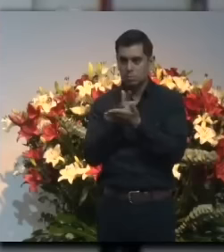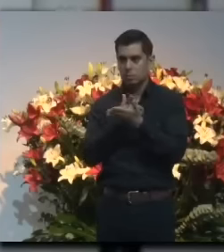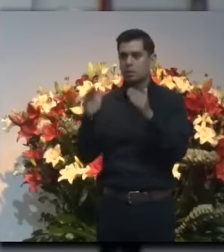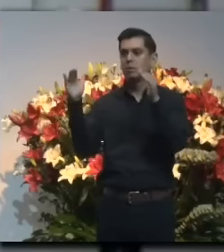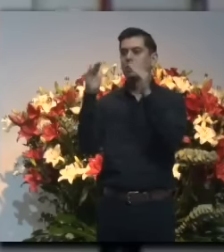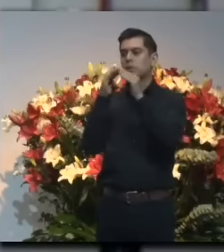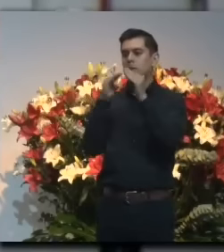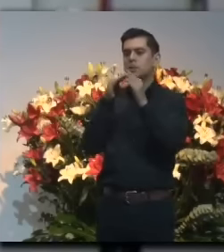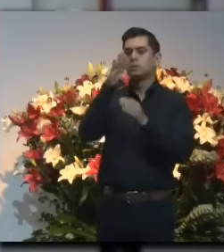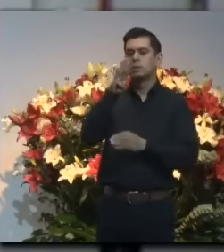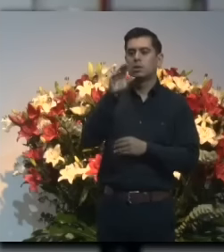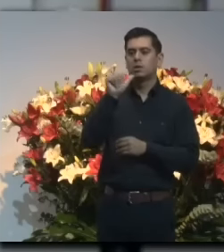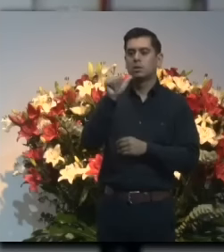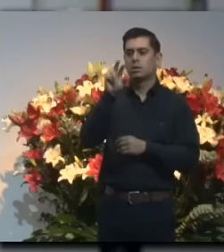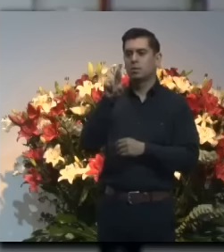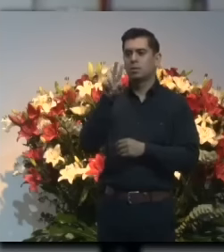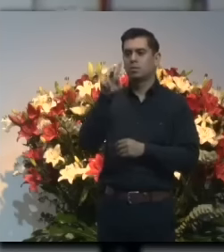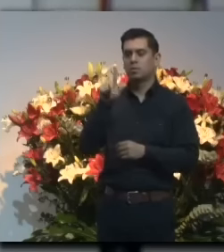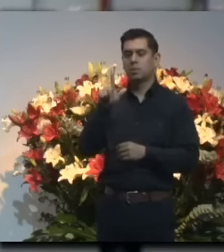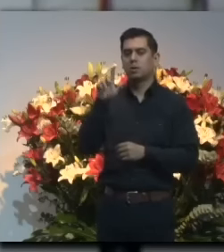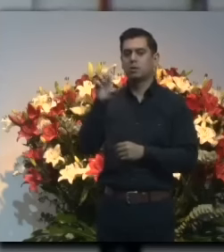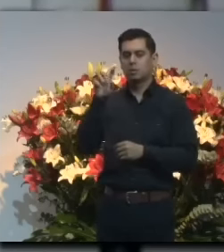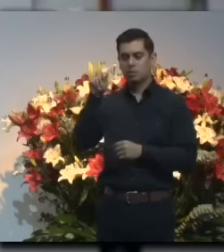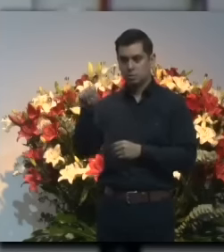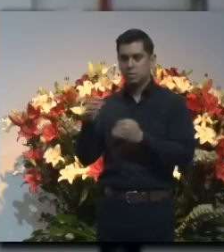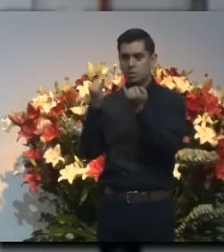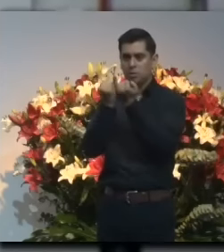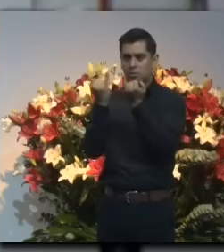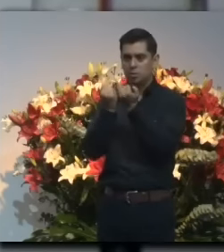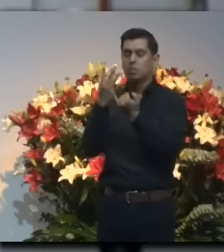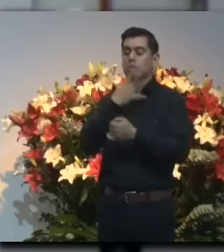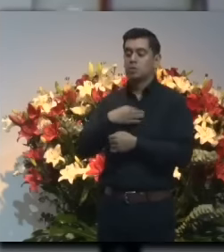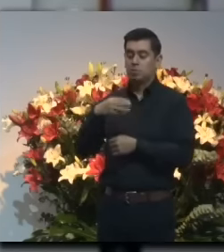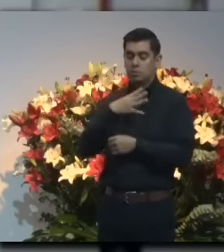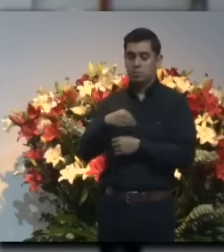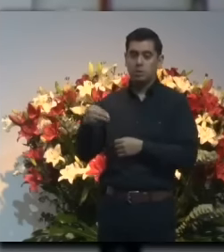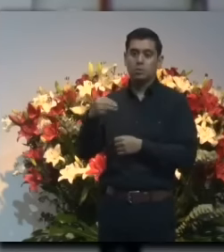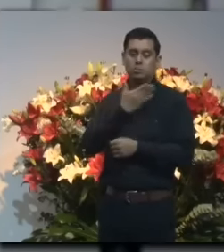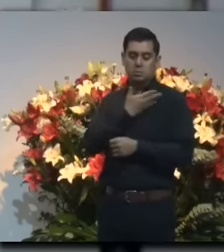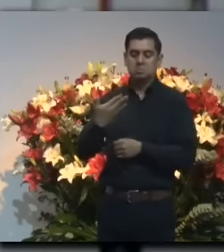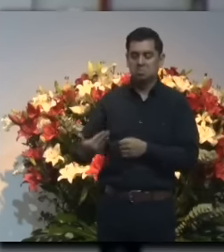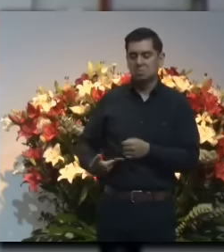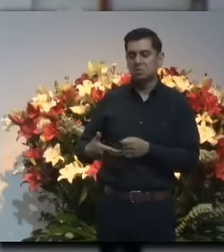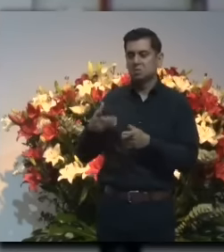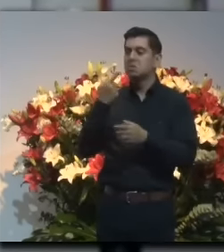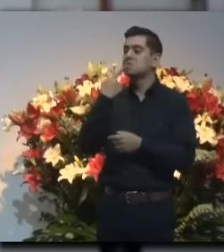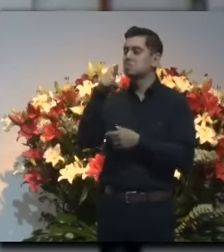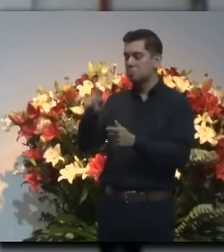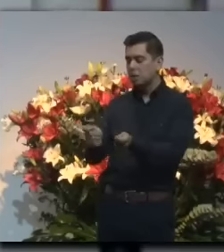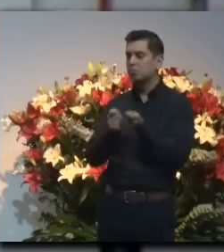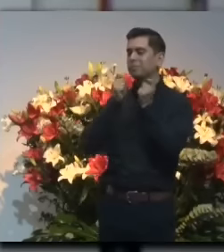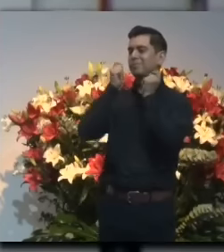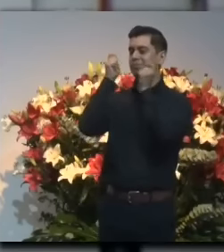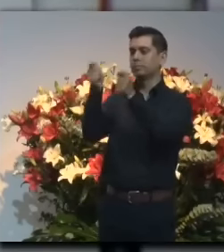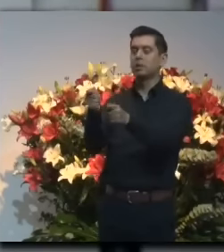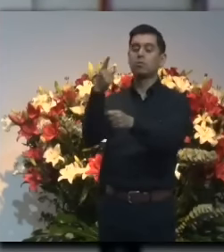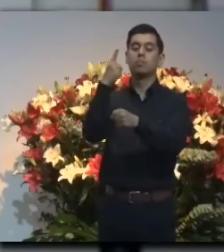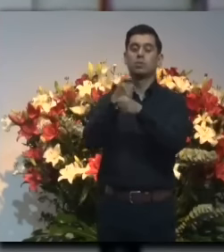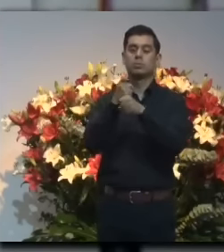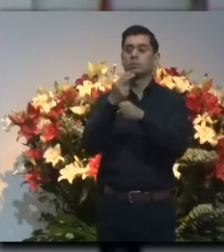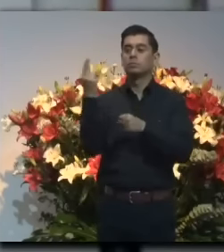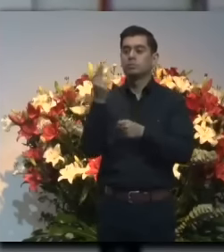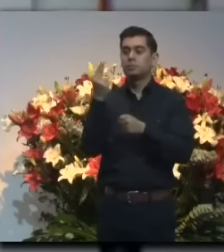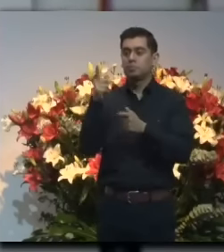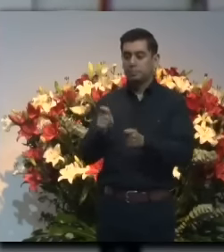de Bartlett, por el tema de los hijos del presidente, he presentado las denuncias. Creo que lo primero que tenemos que hacer es presentar las denuncias y